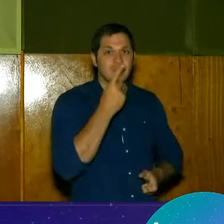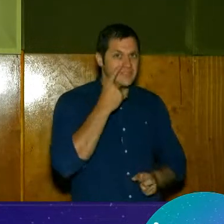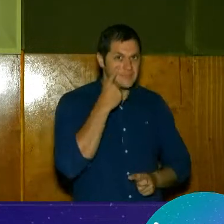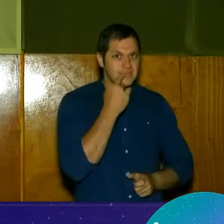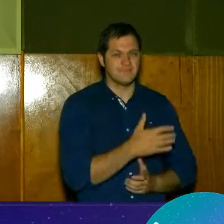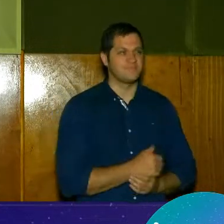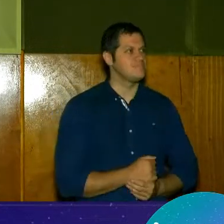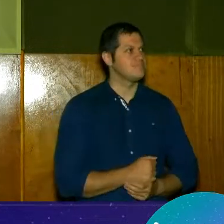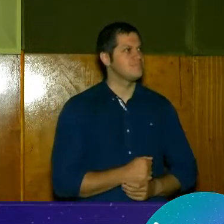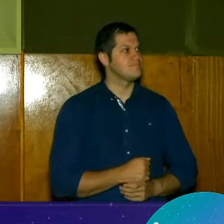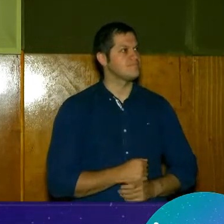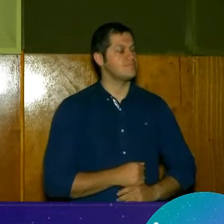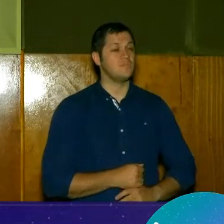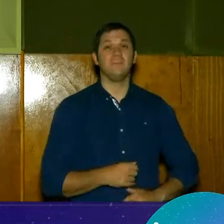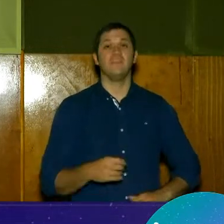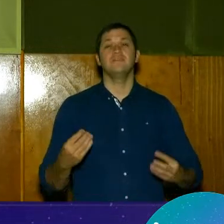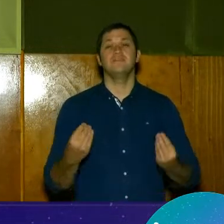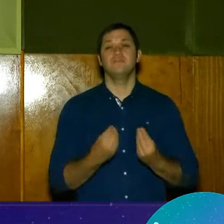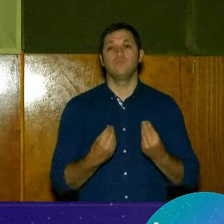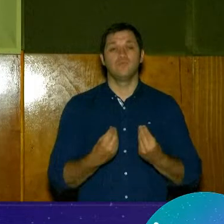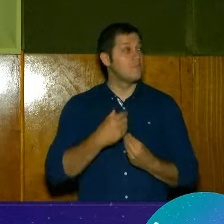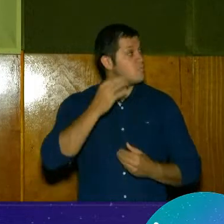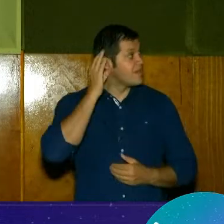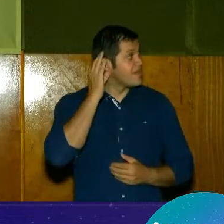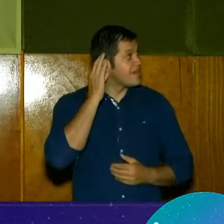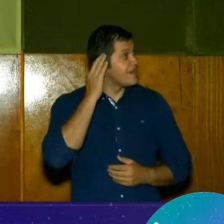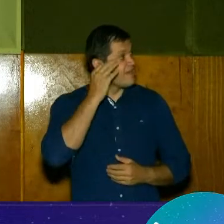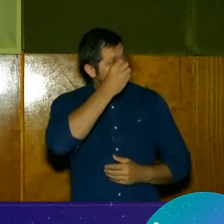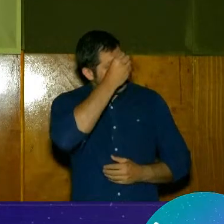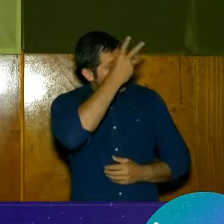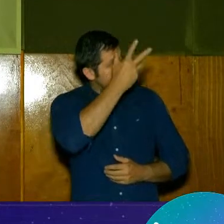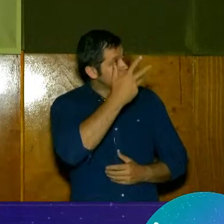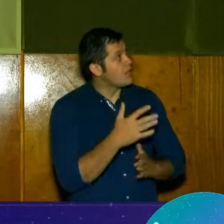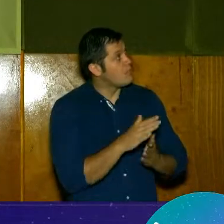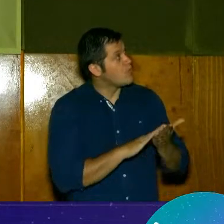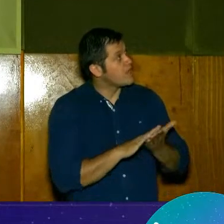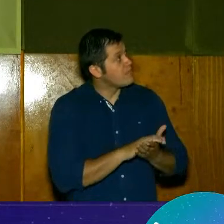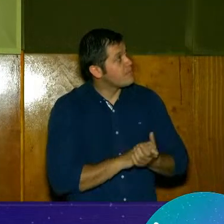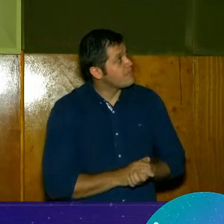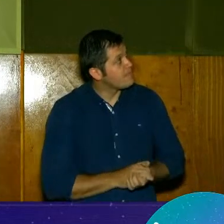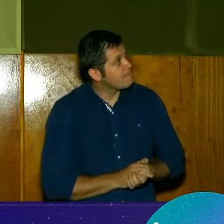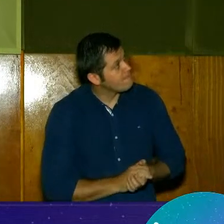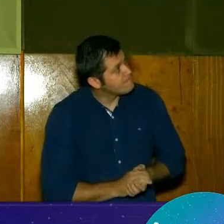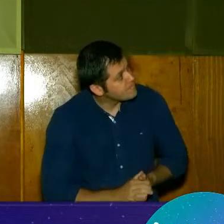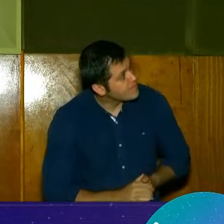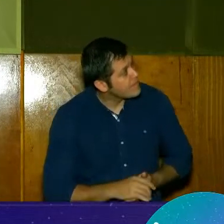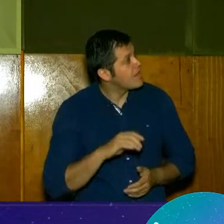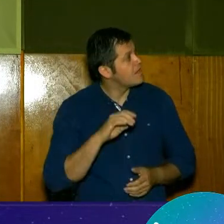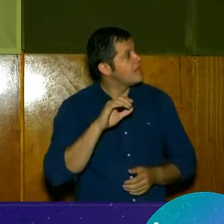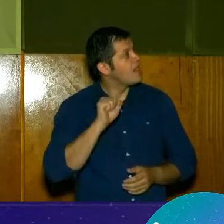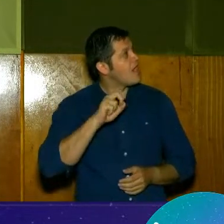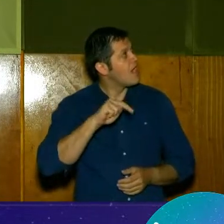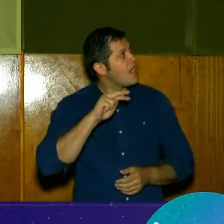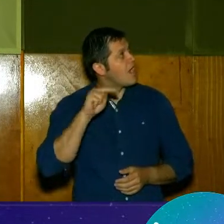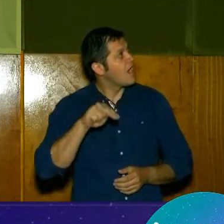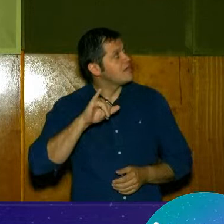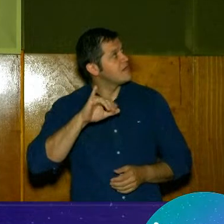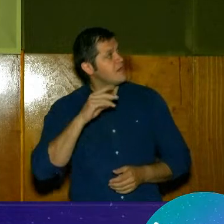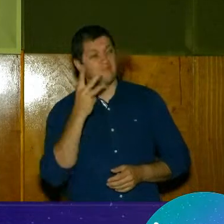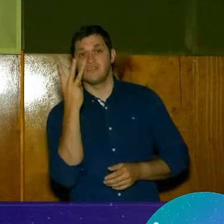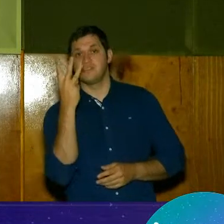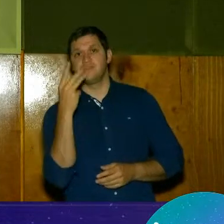hay algunas que hicieron grandes aportes porque tenían acceso a y tenían acceso a las imágenes tenían acceso además al